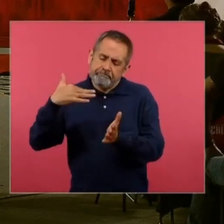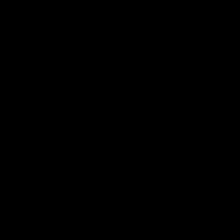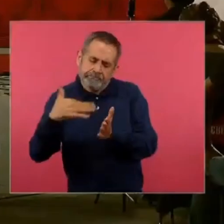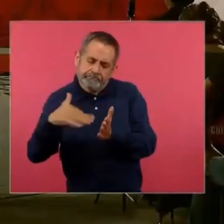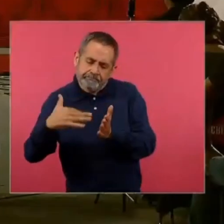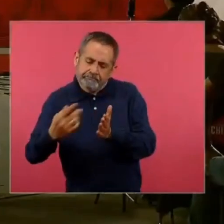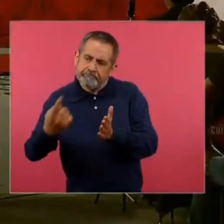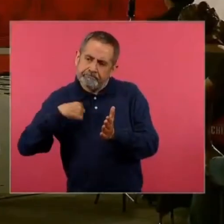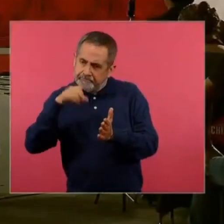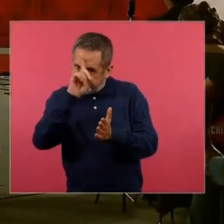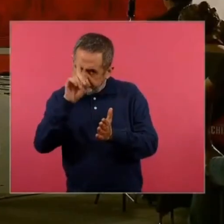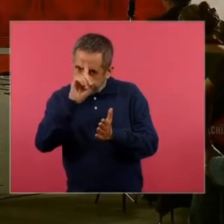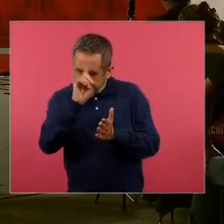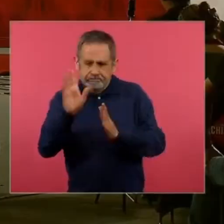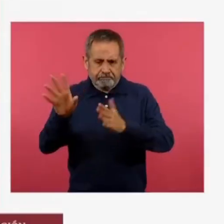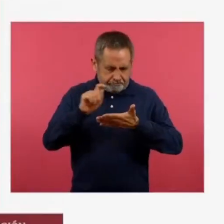dieron recomendaciones.